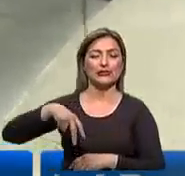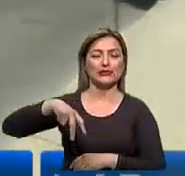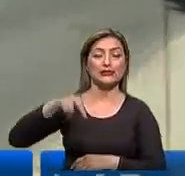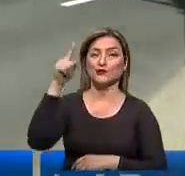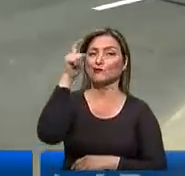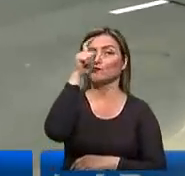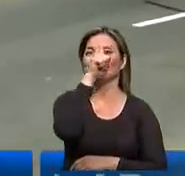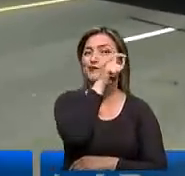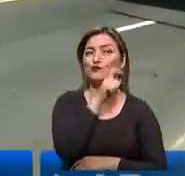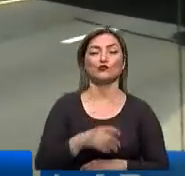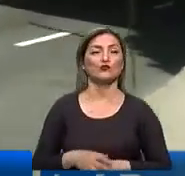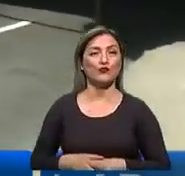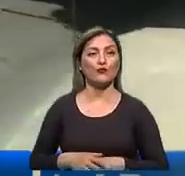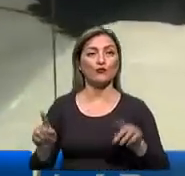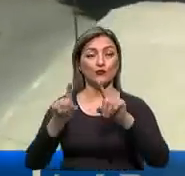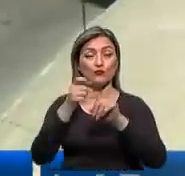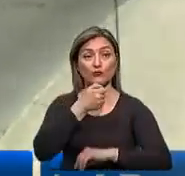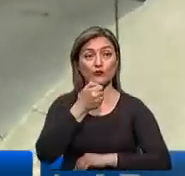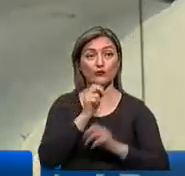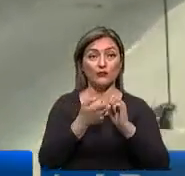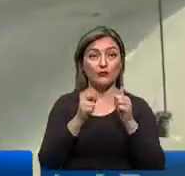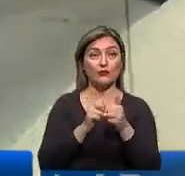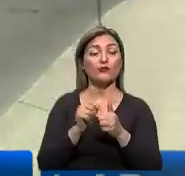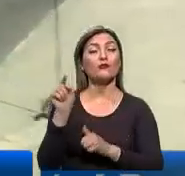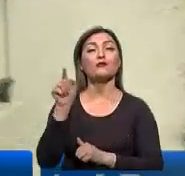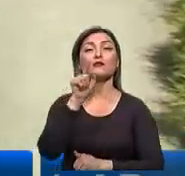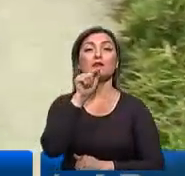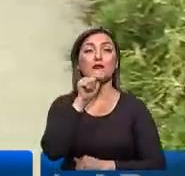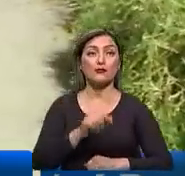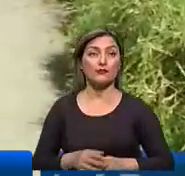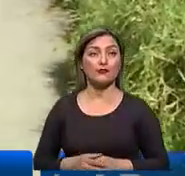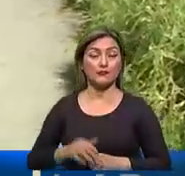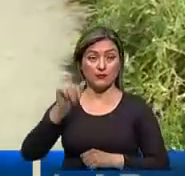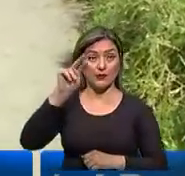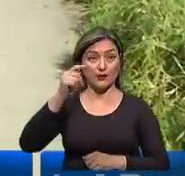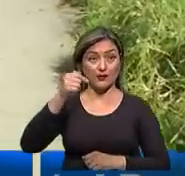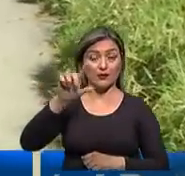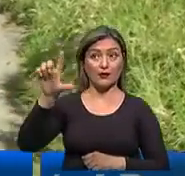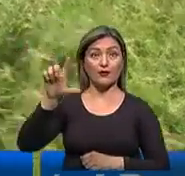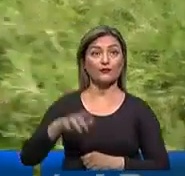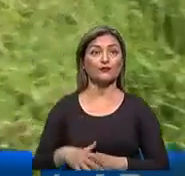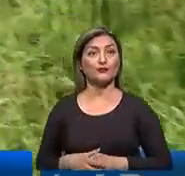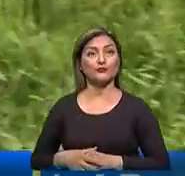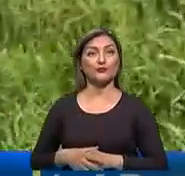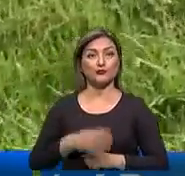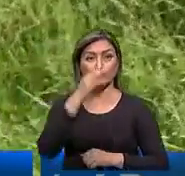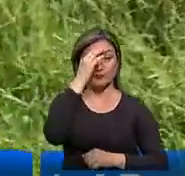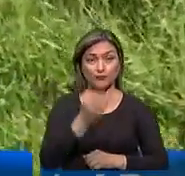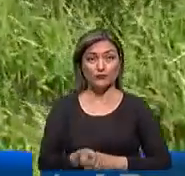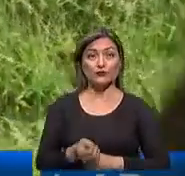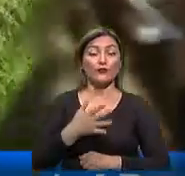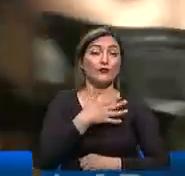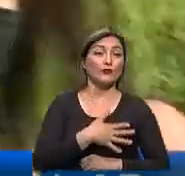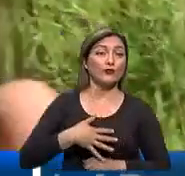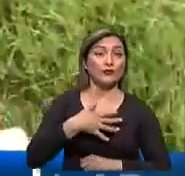cruzar. Para conversar un poquito sobre este problema, está con nosotros don Ángel Calapaqui. Vecino, muy buenos días, por